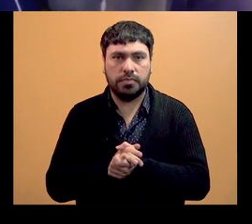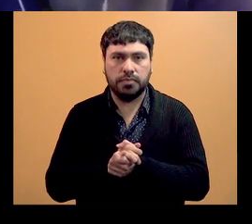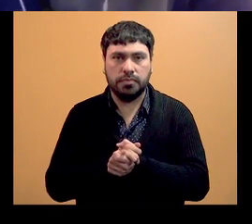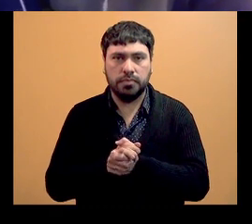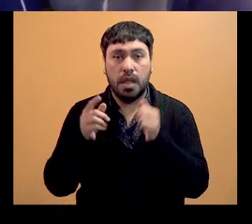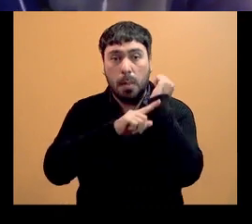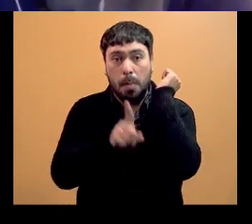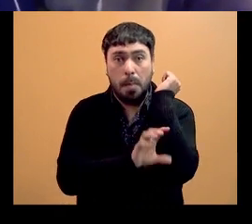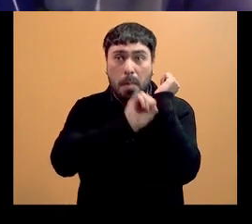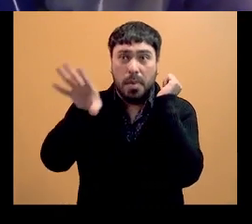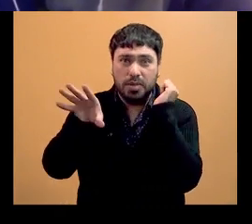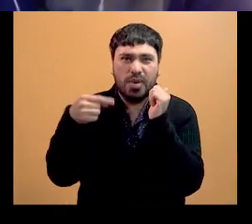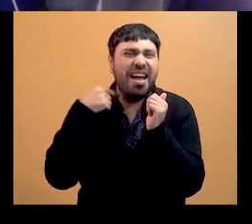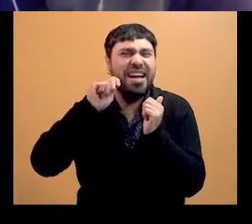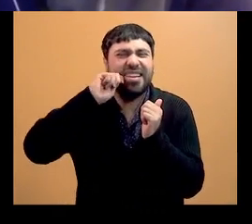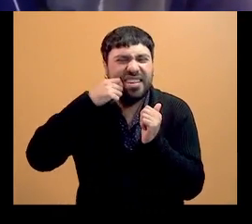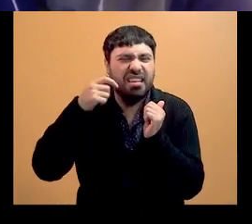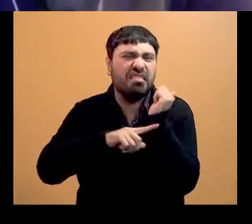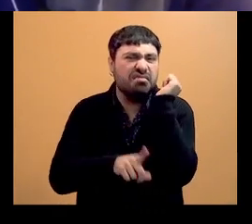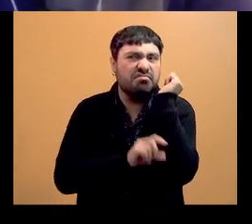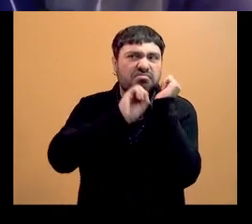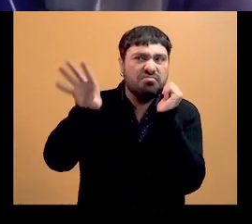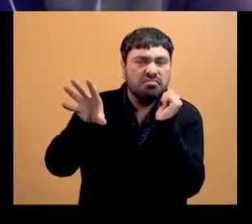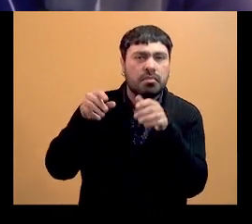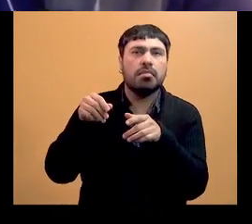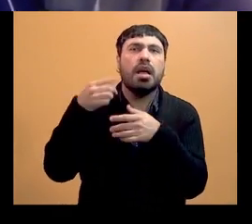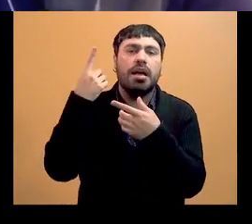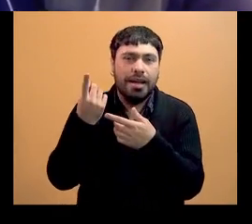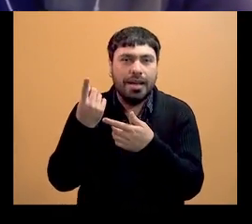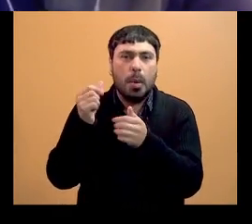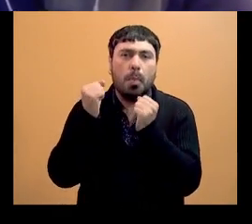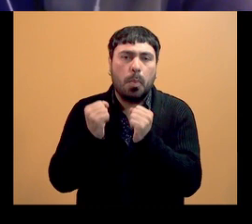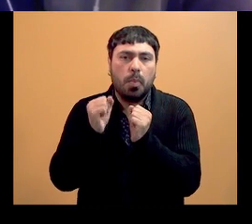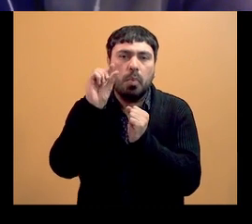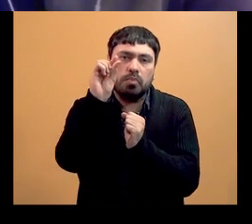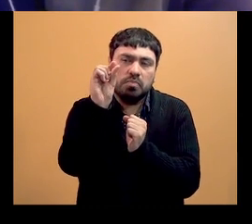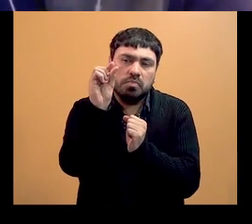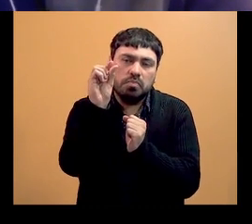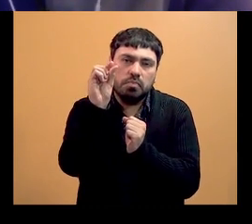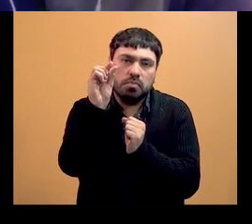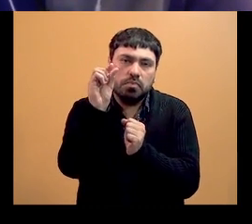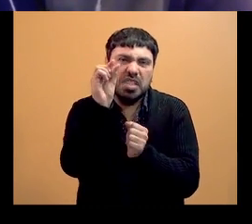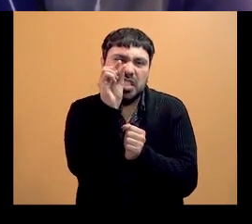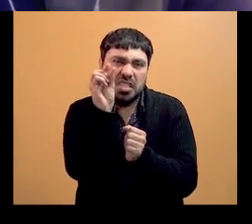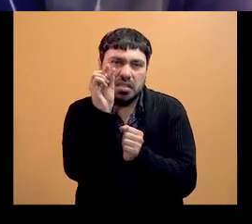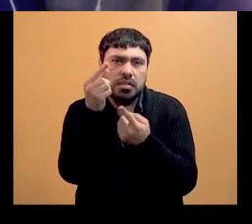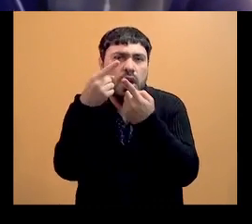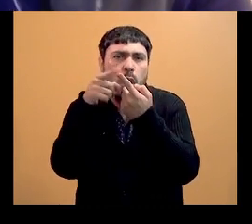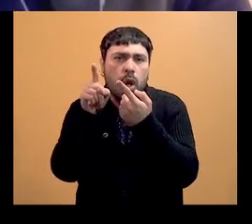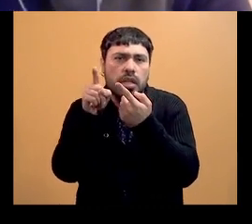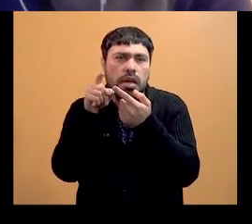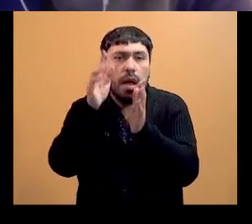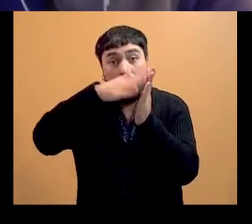ser algún pequeño pedazo que salió incluso de un recubrimiento de un material, de algún espacio de incluso